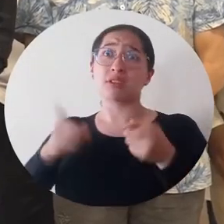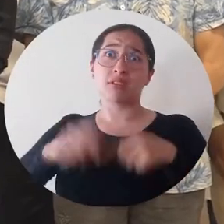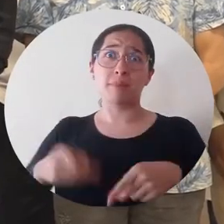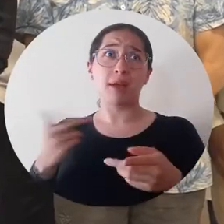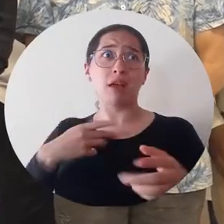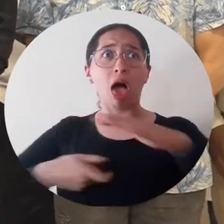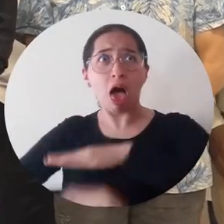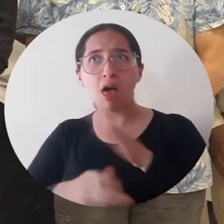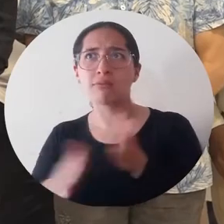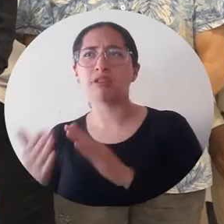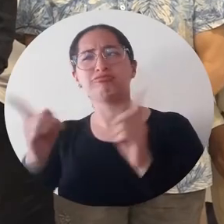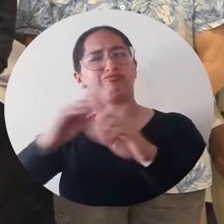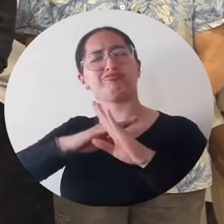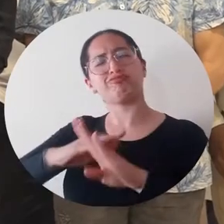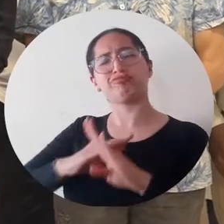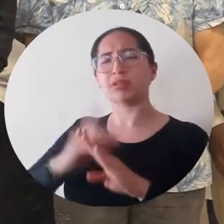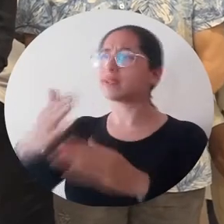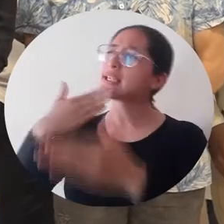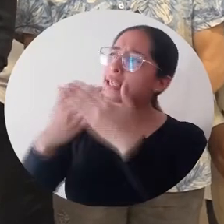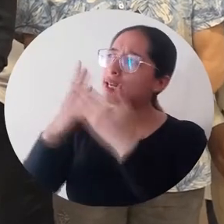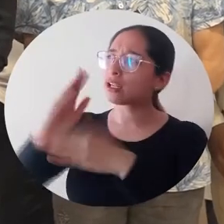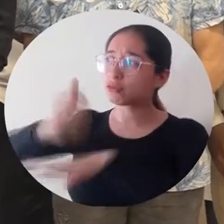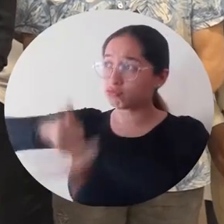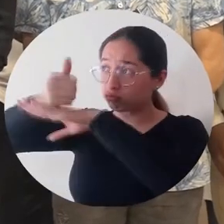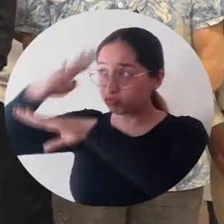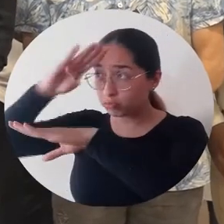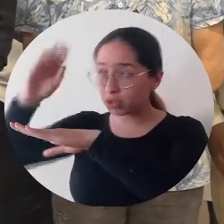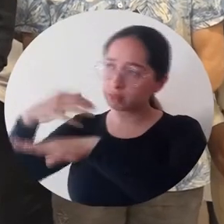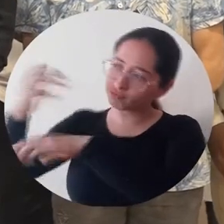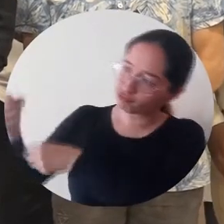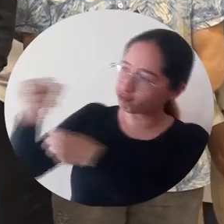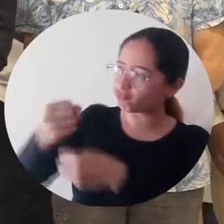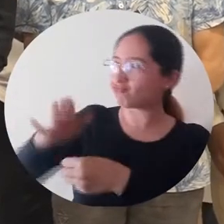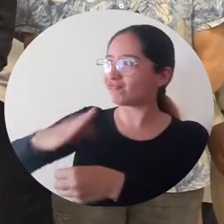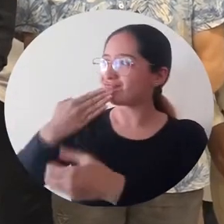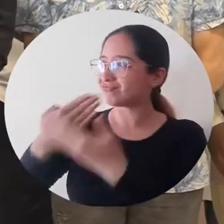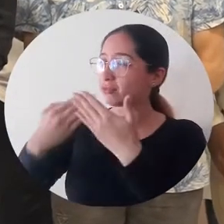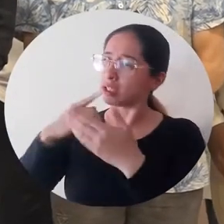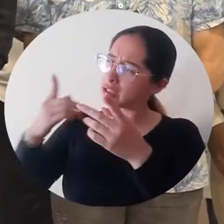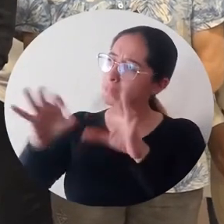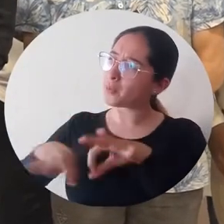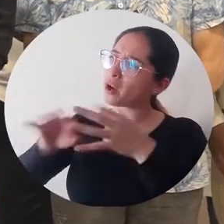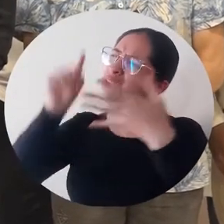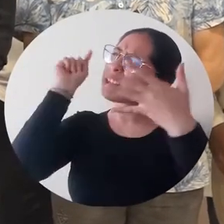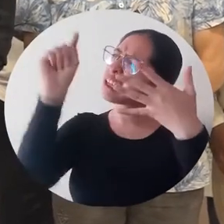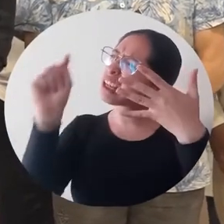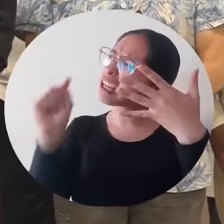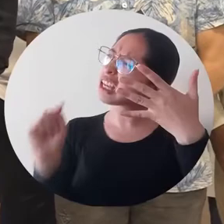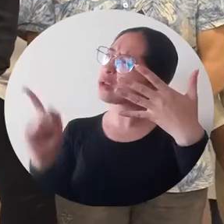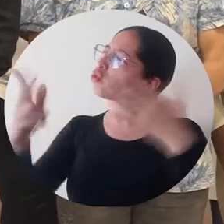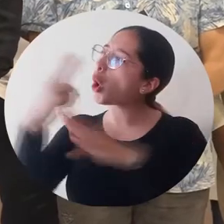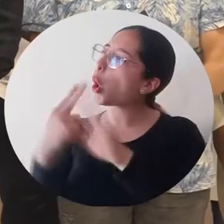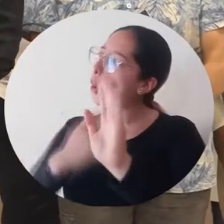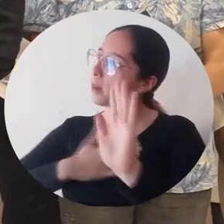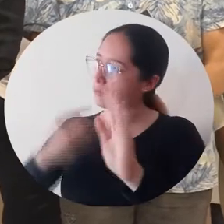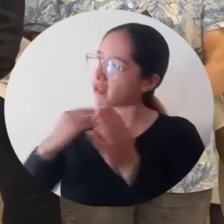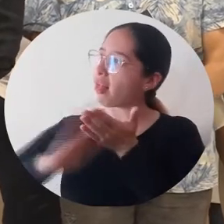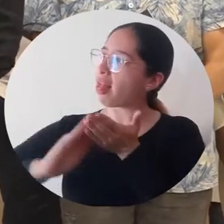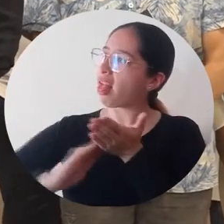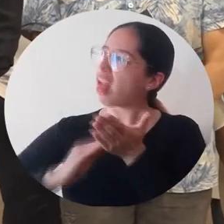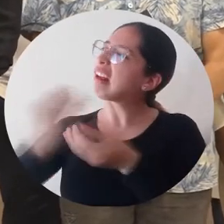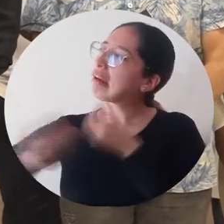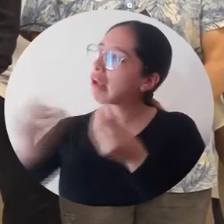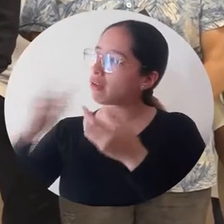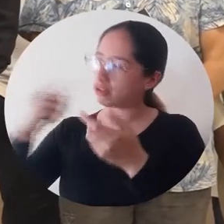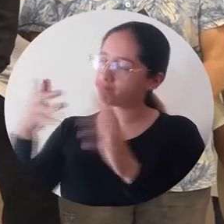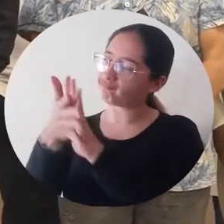están arrebatando los sueños a nuestros estudiantes. Así que yo nuevamente agradeciéndole su presencia aquí en la institución y pues queremos que usted nos comparta